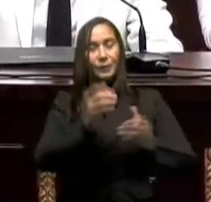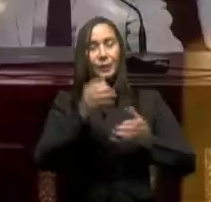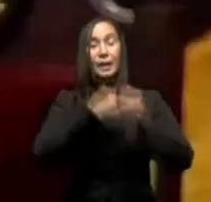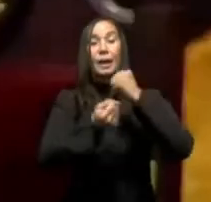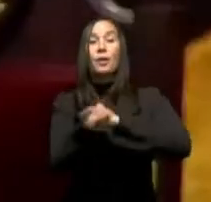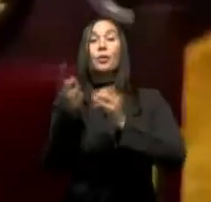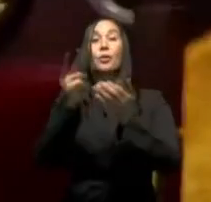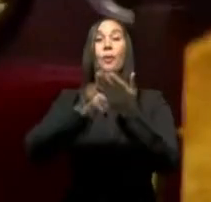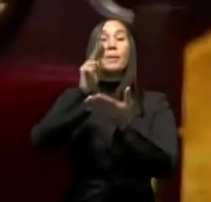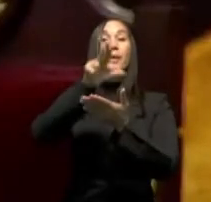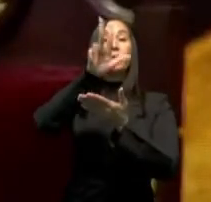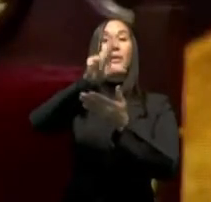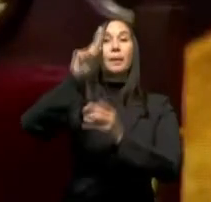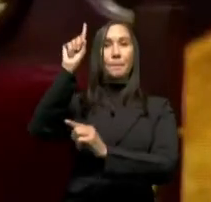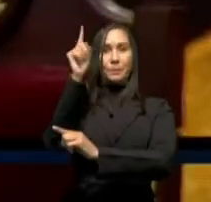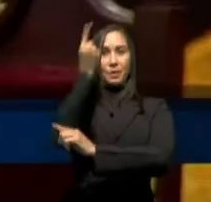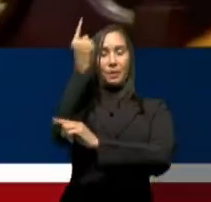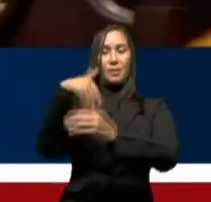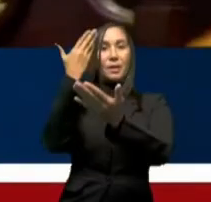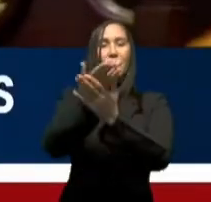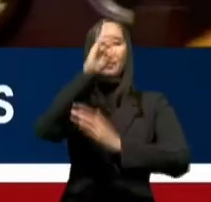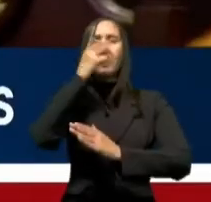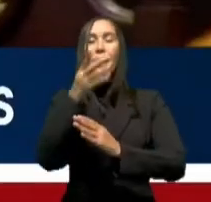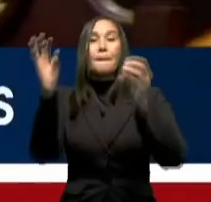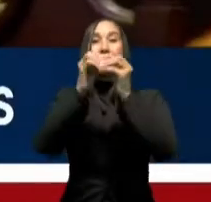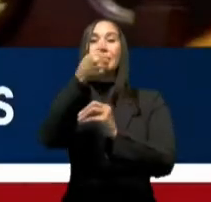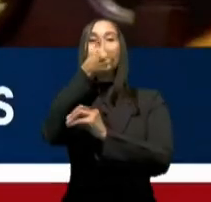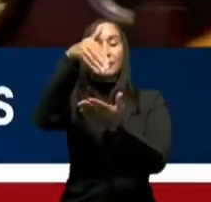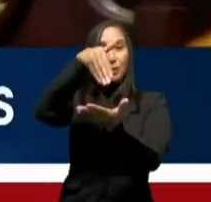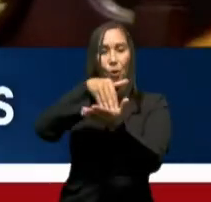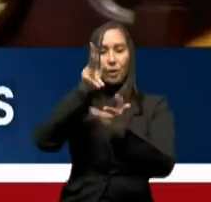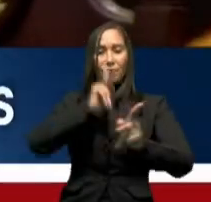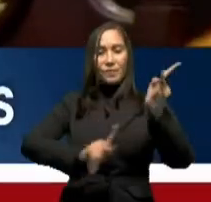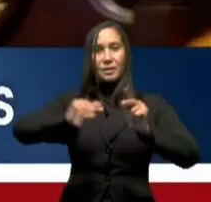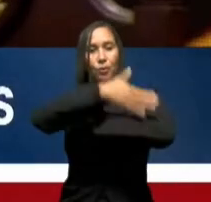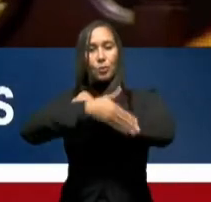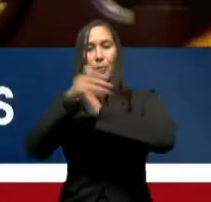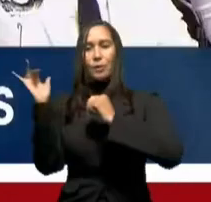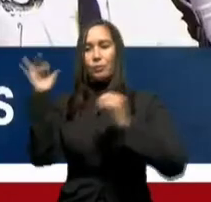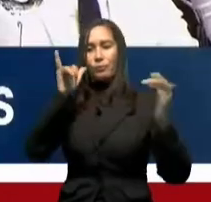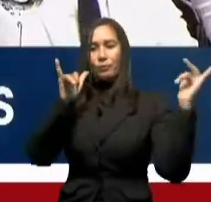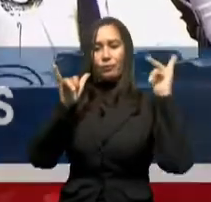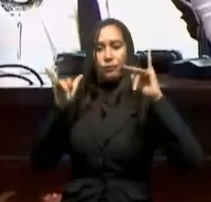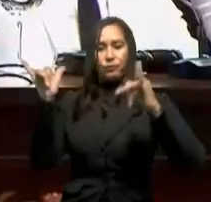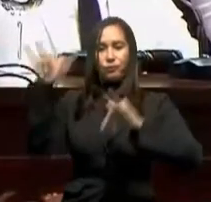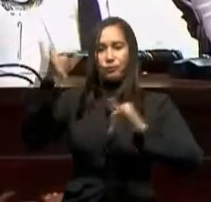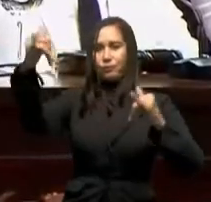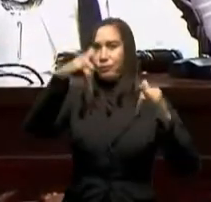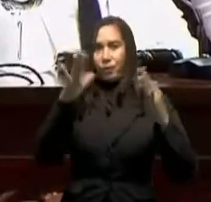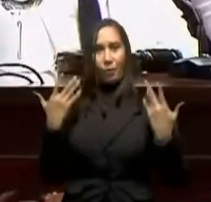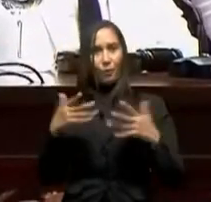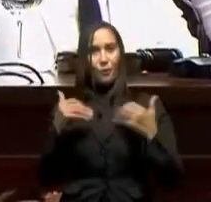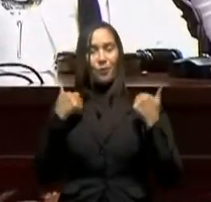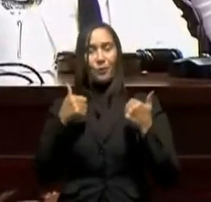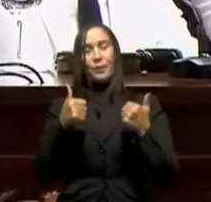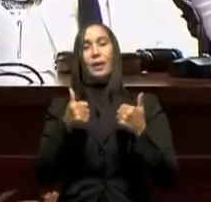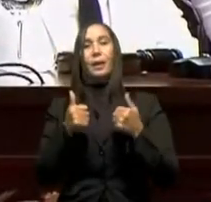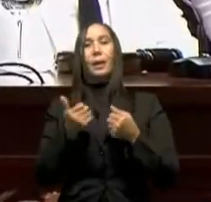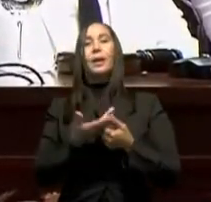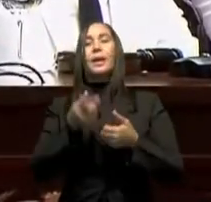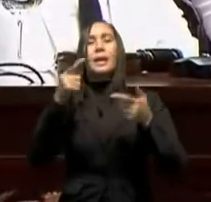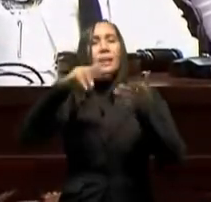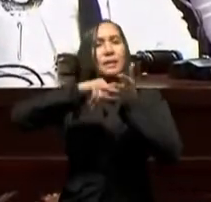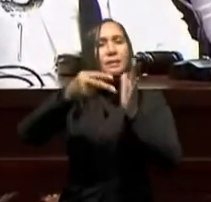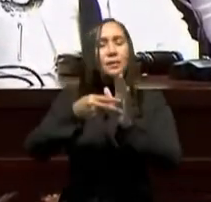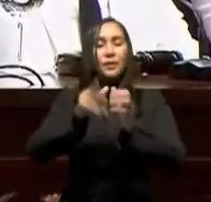República Dominicana más de 10 millones de visitantes en un año, lo que no solo afirma que superamos la pandemia con éxito, sino